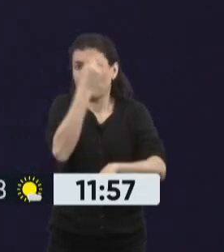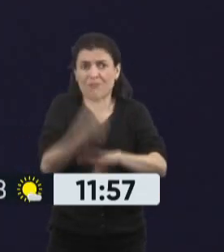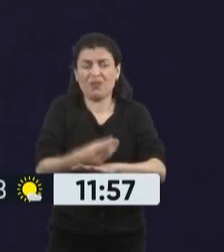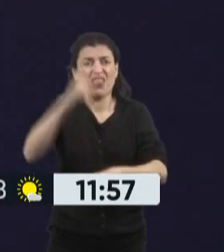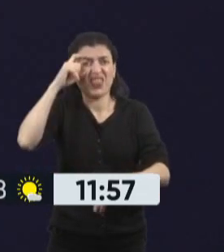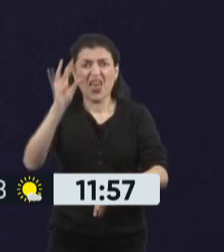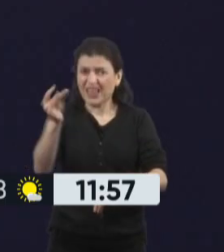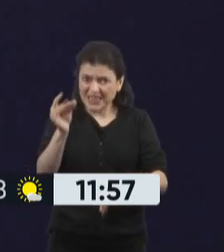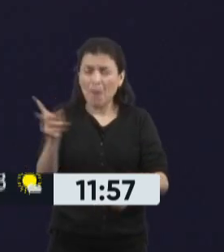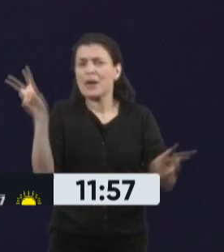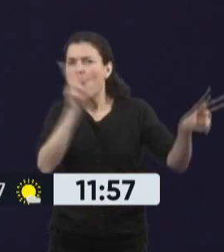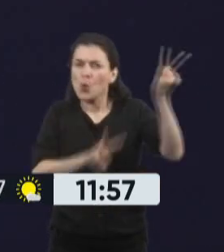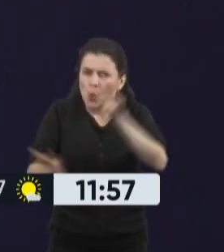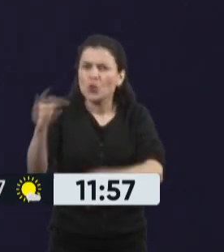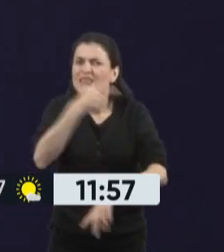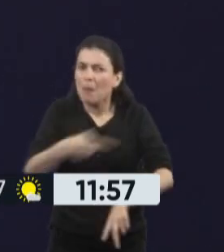semanas